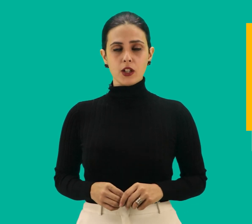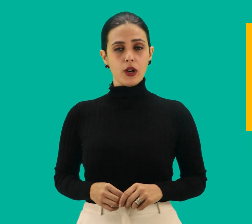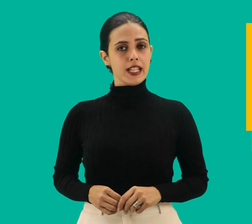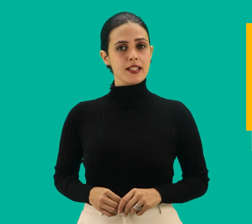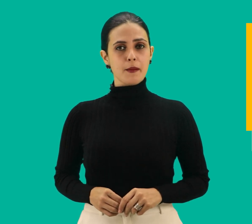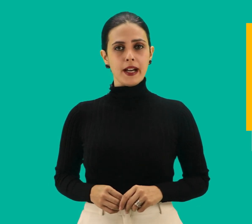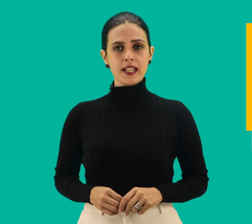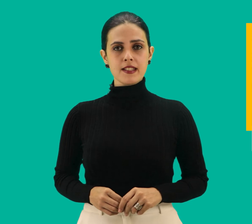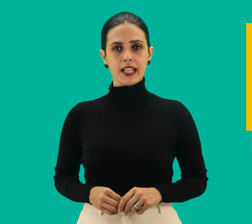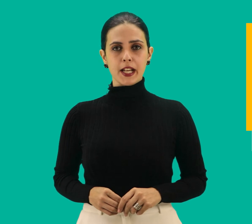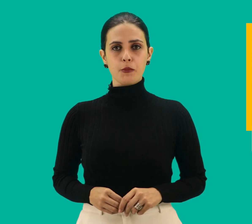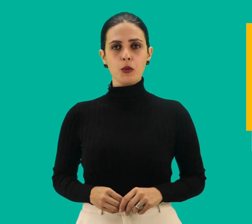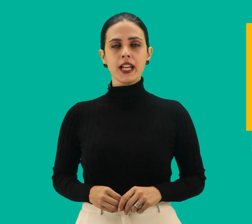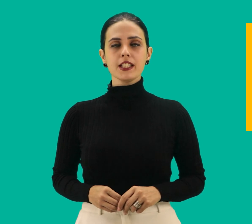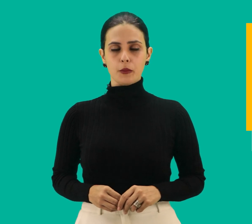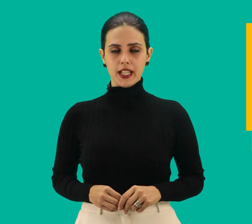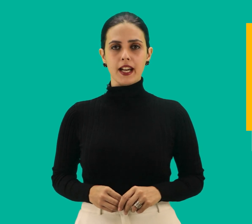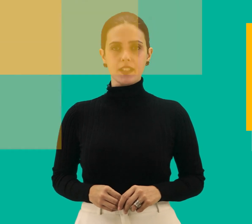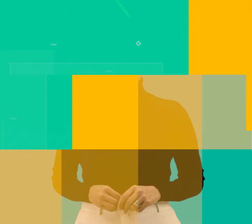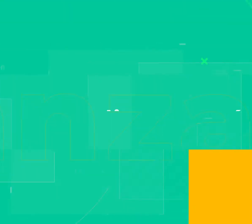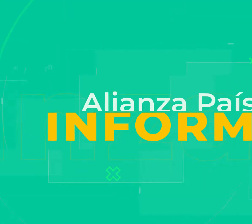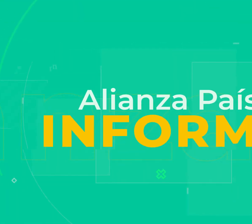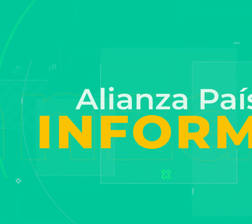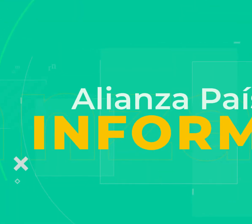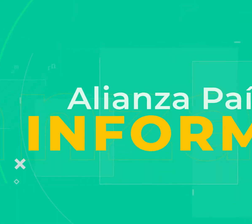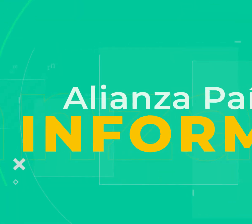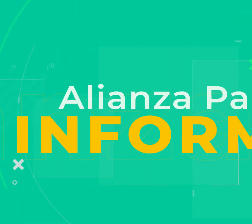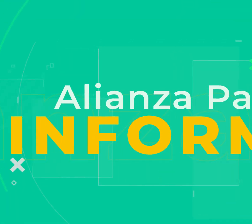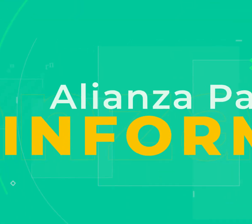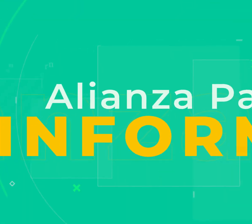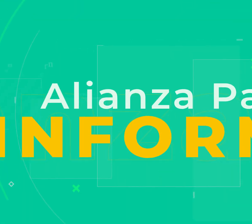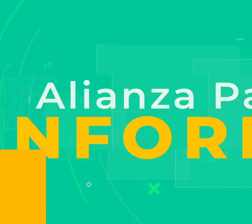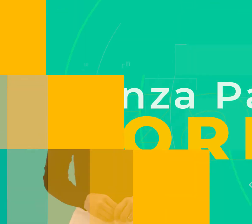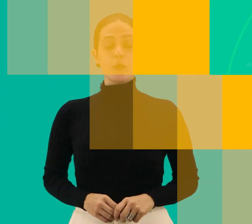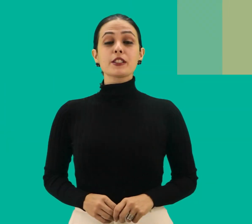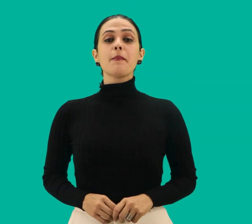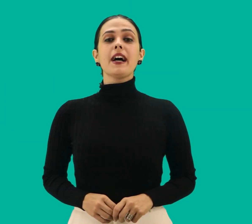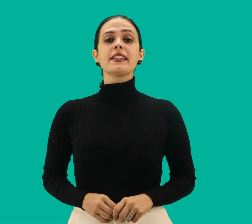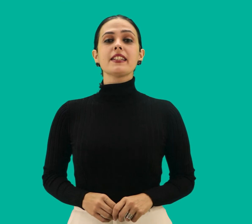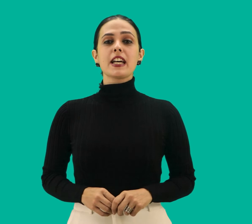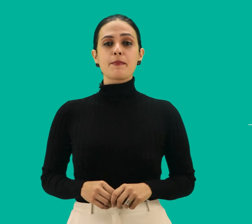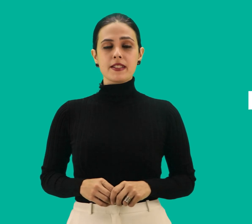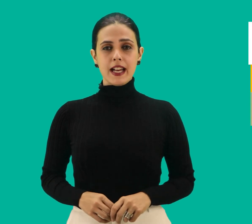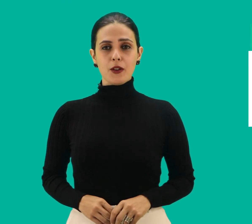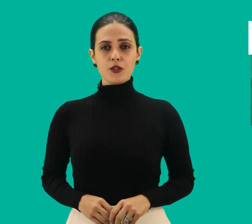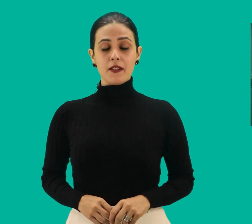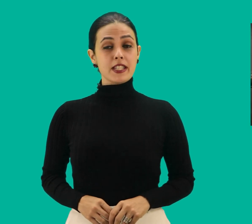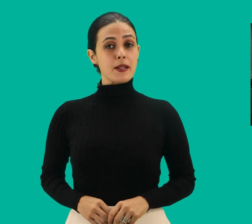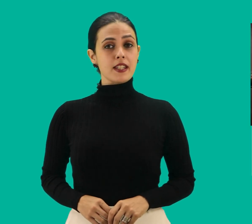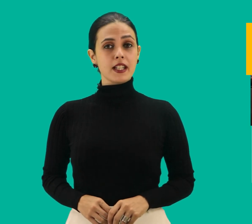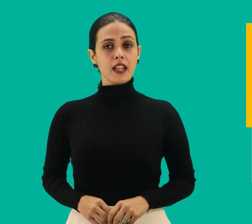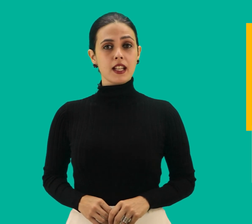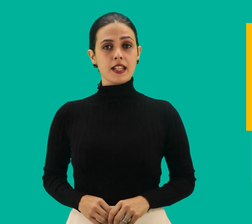intachable con Alianza País y la República Dominicana. Por otra parte, en días pasados,